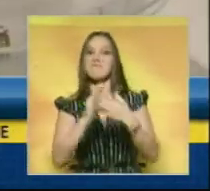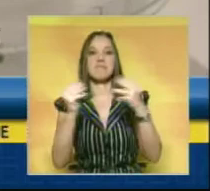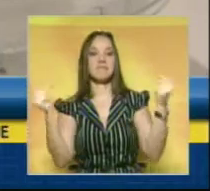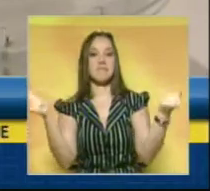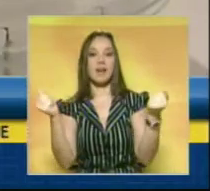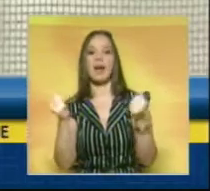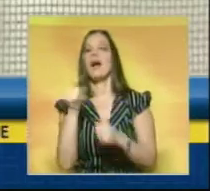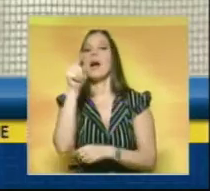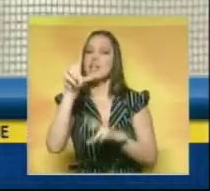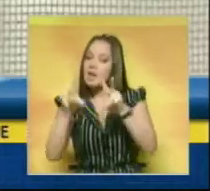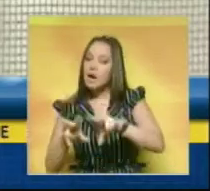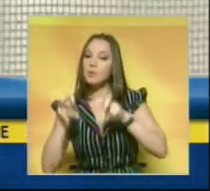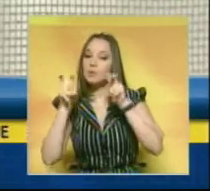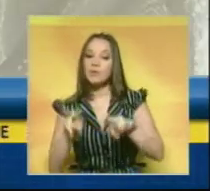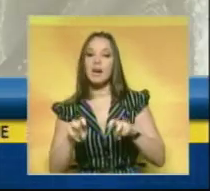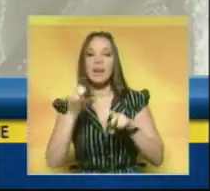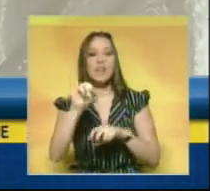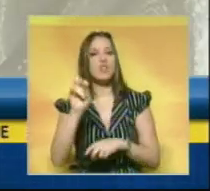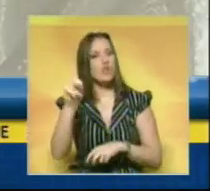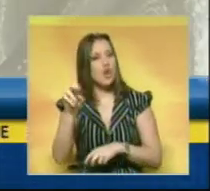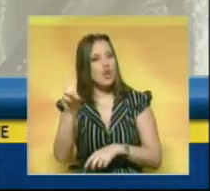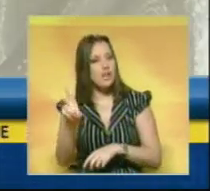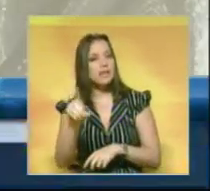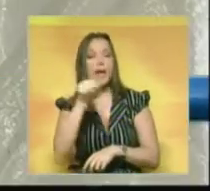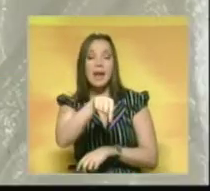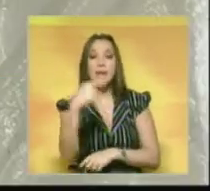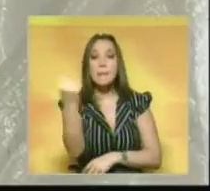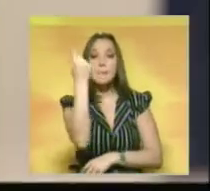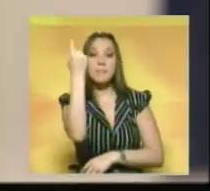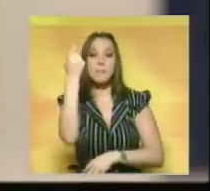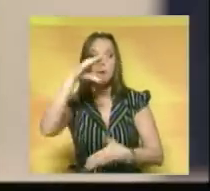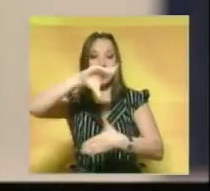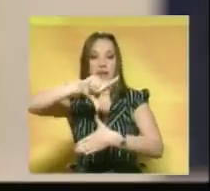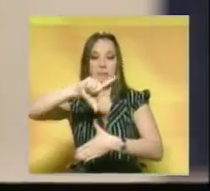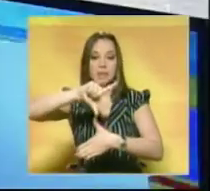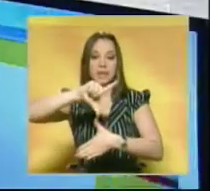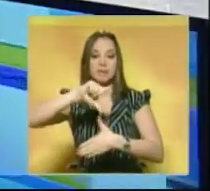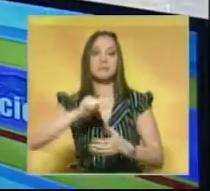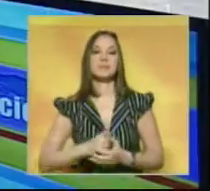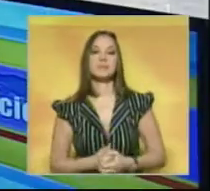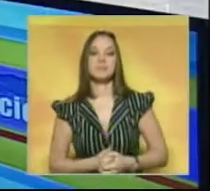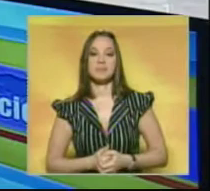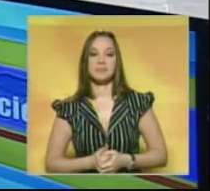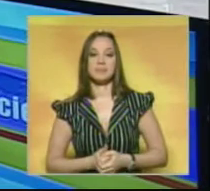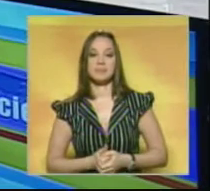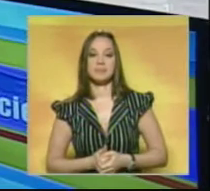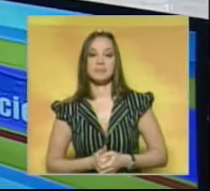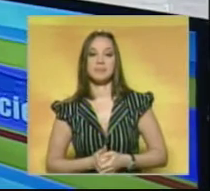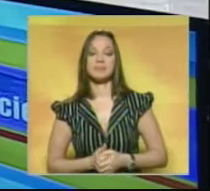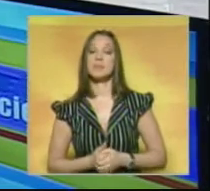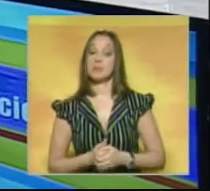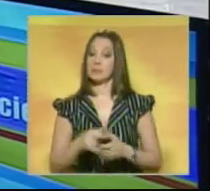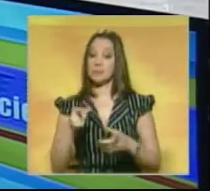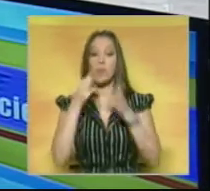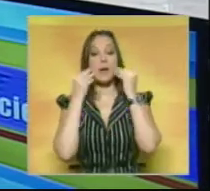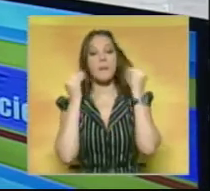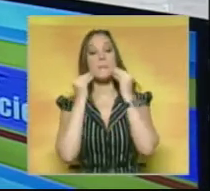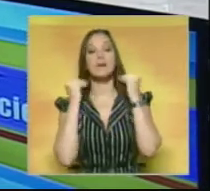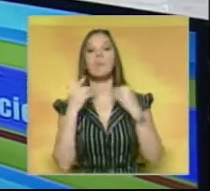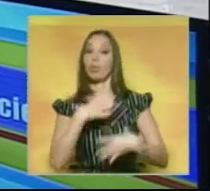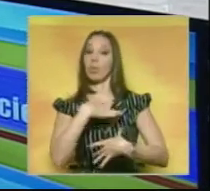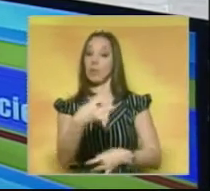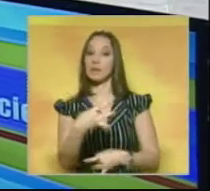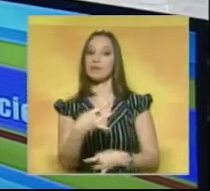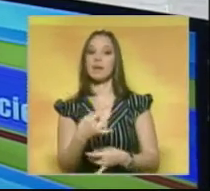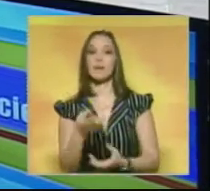de Australia, Indonesia y Vietnam, pero se trata de la primera vez en América Latina. Bueno, un experimento muy interesante.